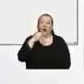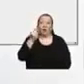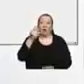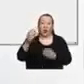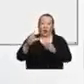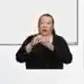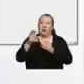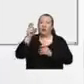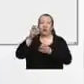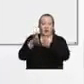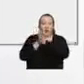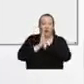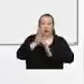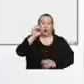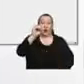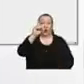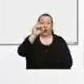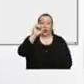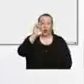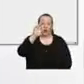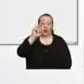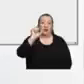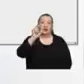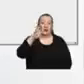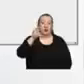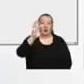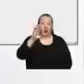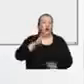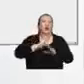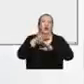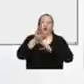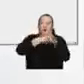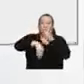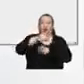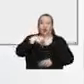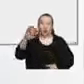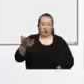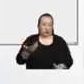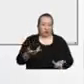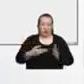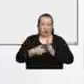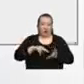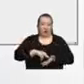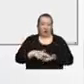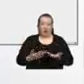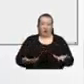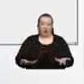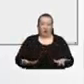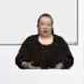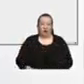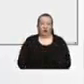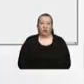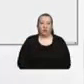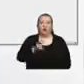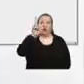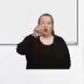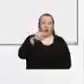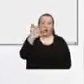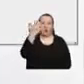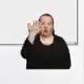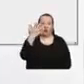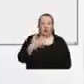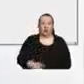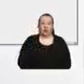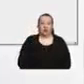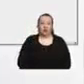y luego la regresar o sea que se puede ser que ante tanta estupidez en el 2015 revisen le quitamos el puerto demanda que